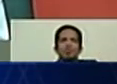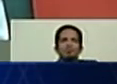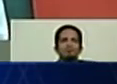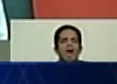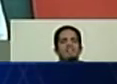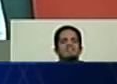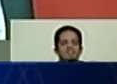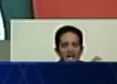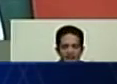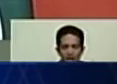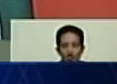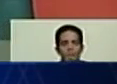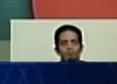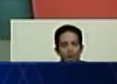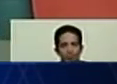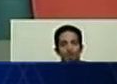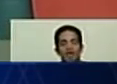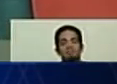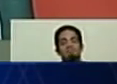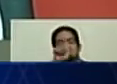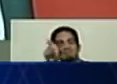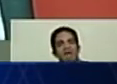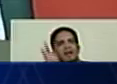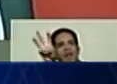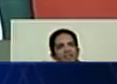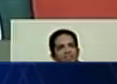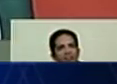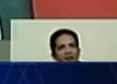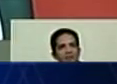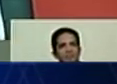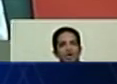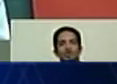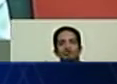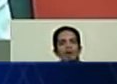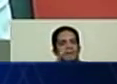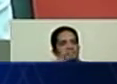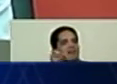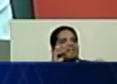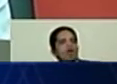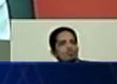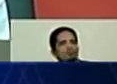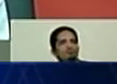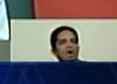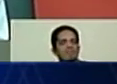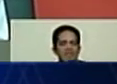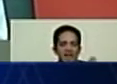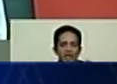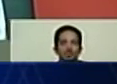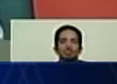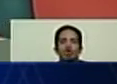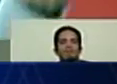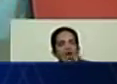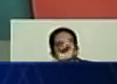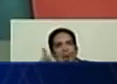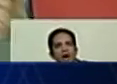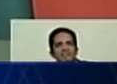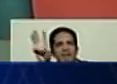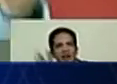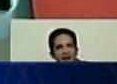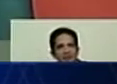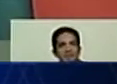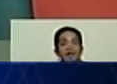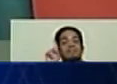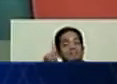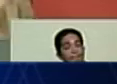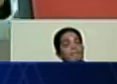el territorio Esequibo también. No solo renuncia sobre nuestros derechos legítimos sobre la Guayana Esequiba, sino que también